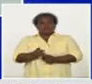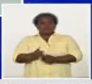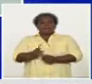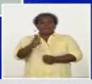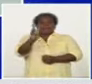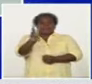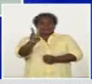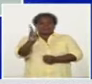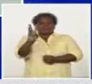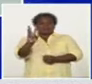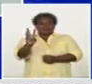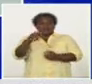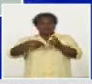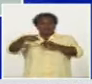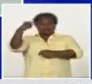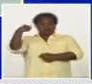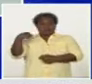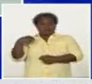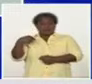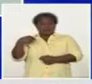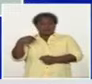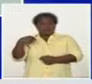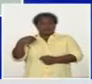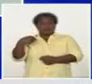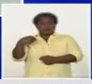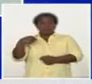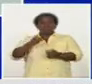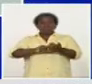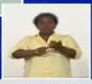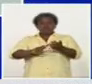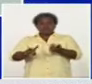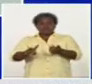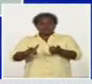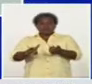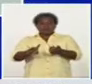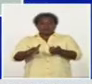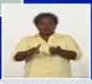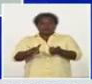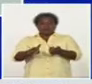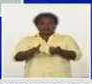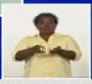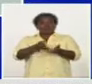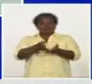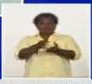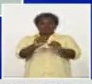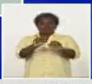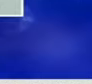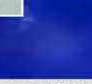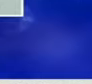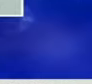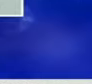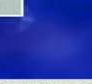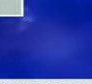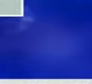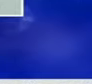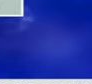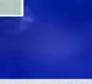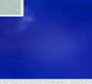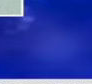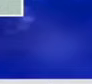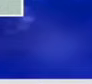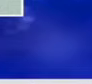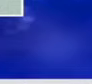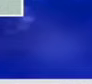23 ayer. De todas formas, una provincia que sigue arreciando las medidas. Municipio Holguín